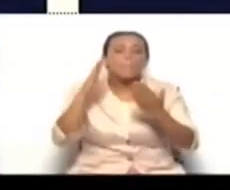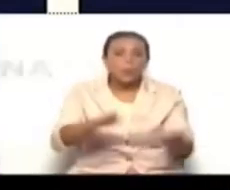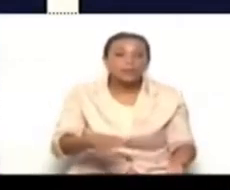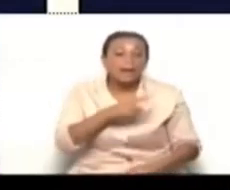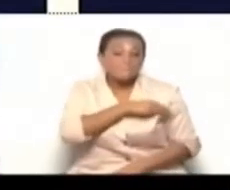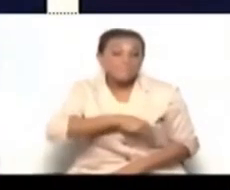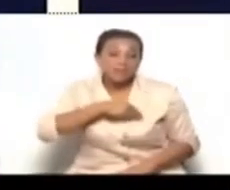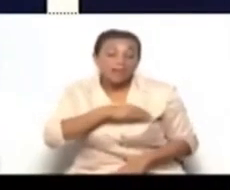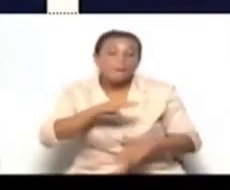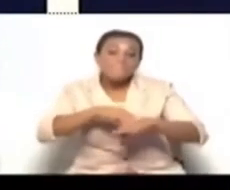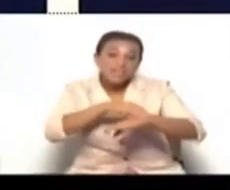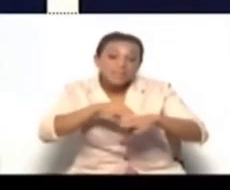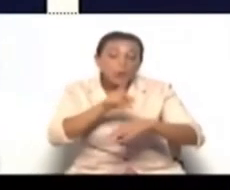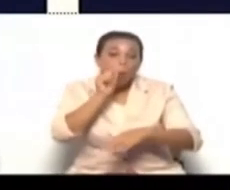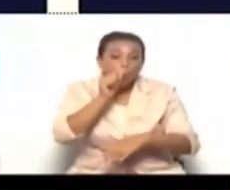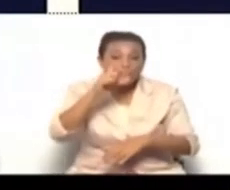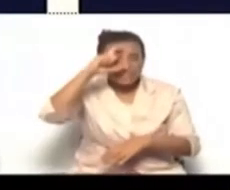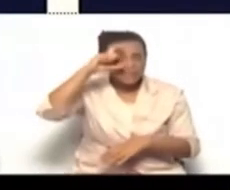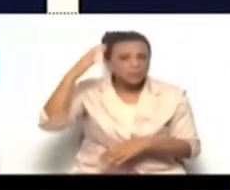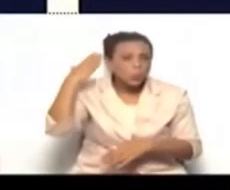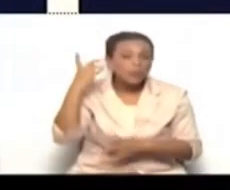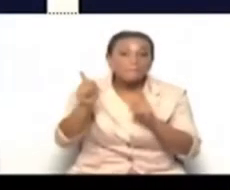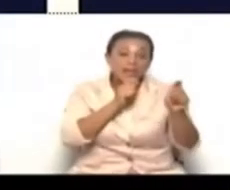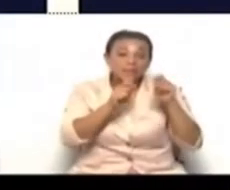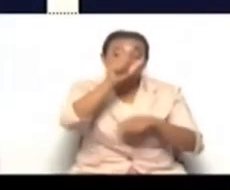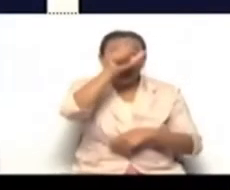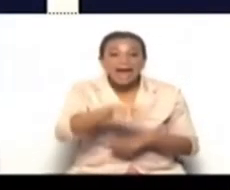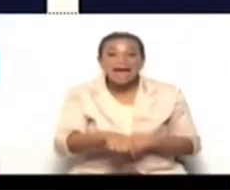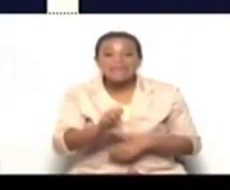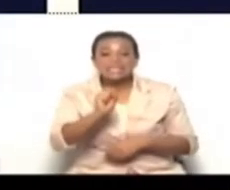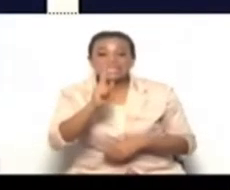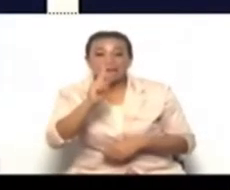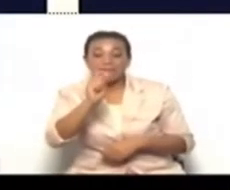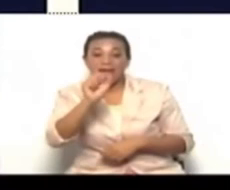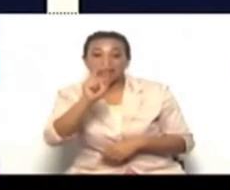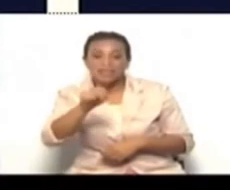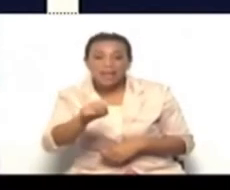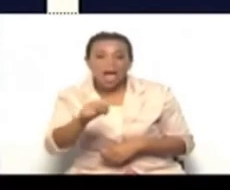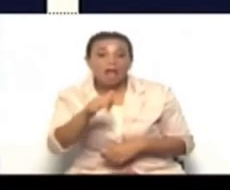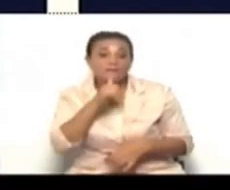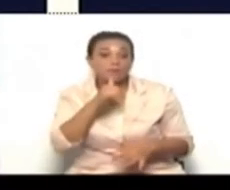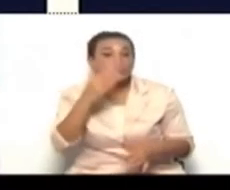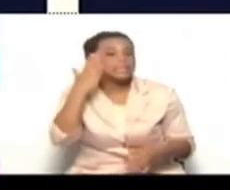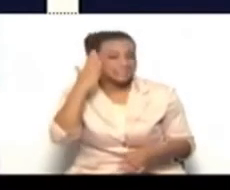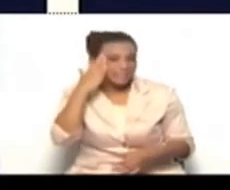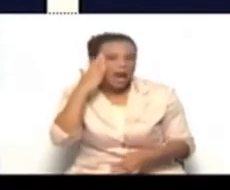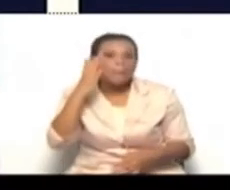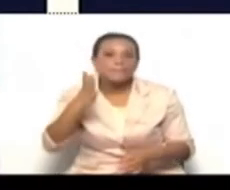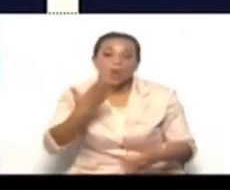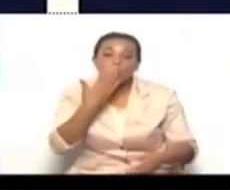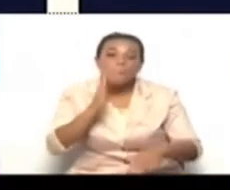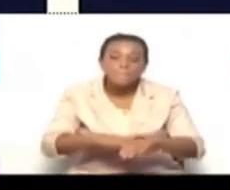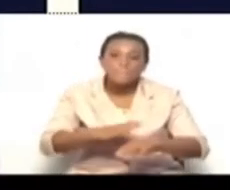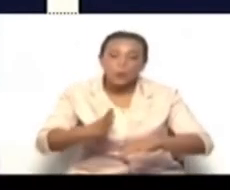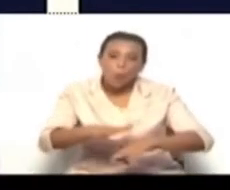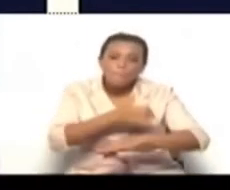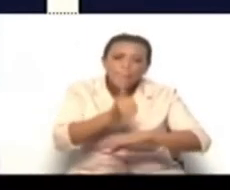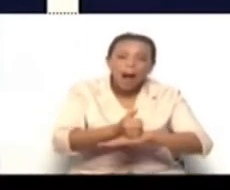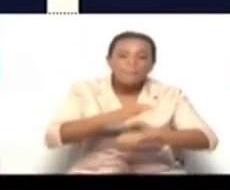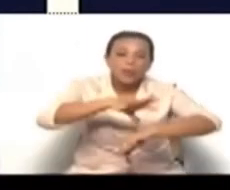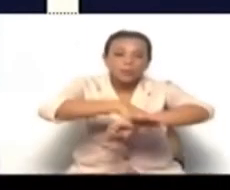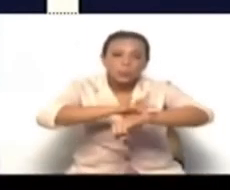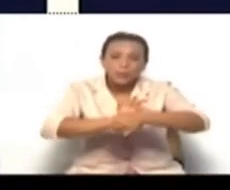de Comunicación e Información subrayó que la periodista Sebastián Barrás está implicada en la operación denominada